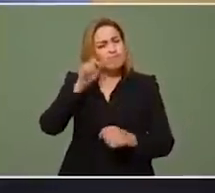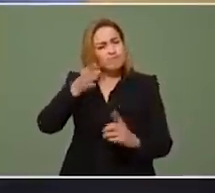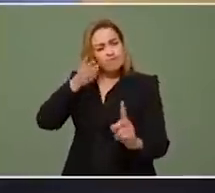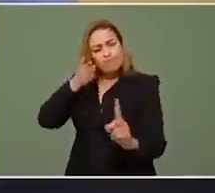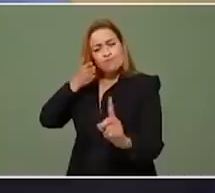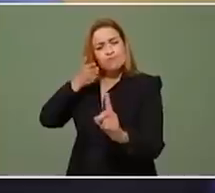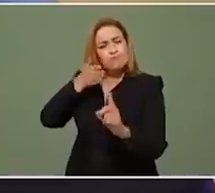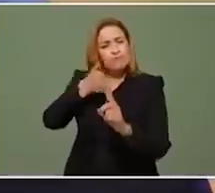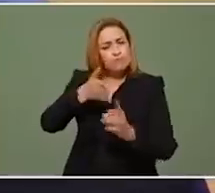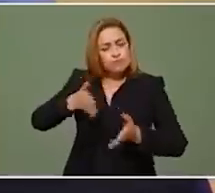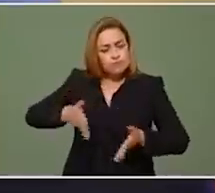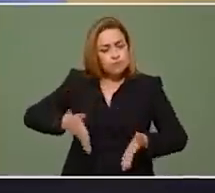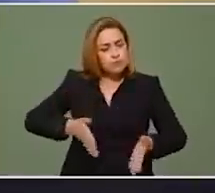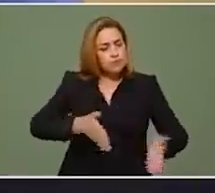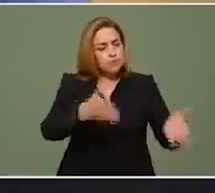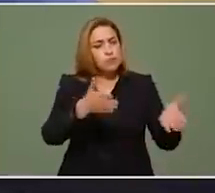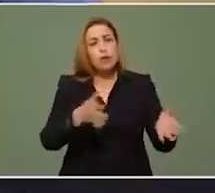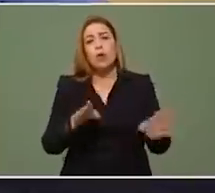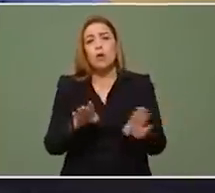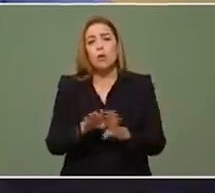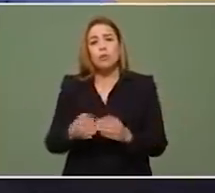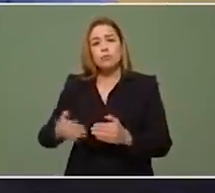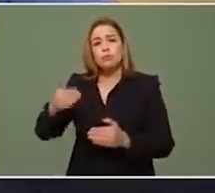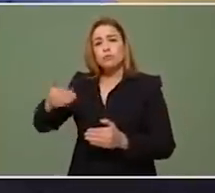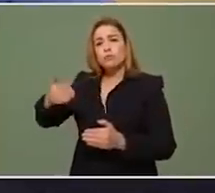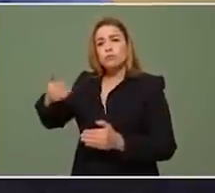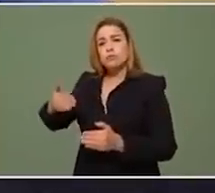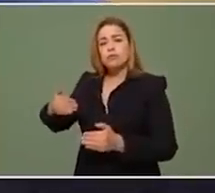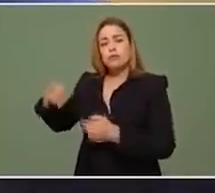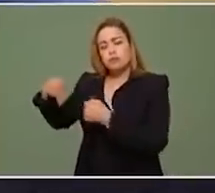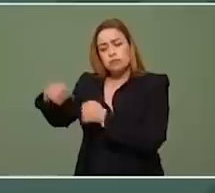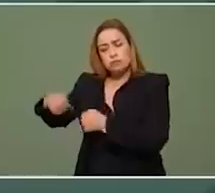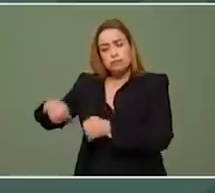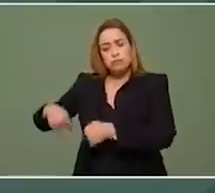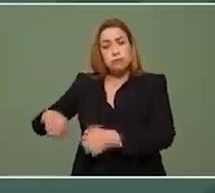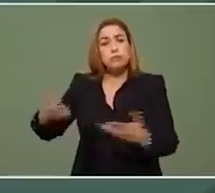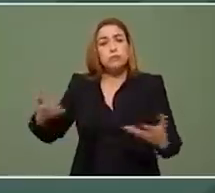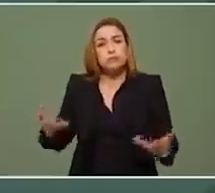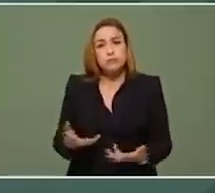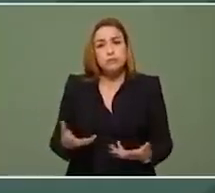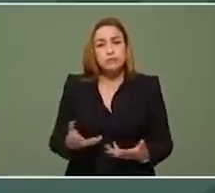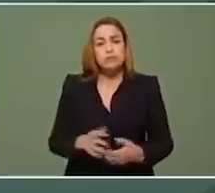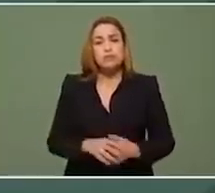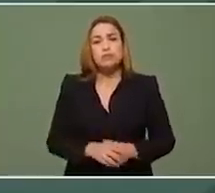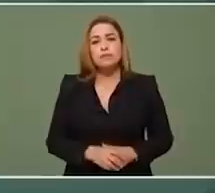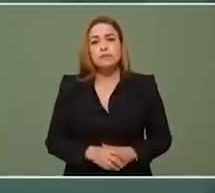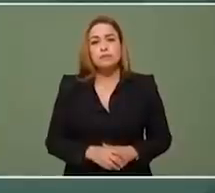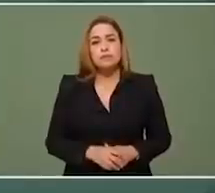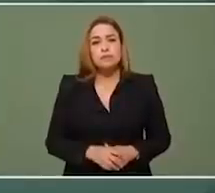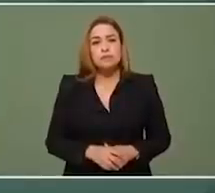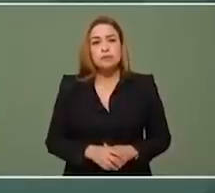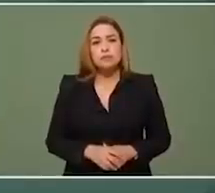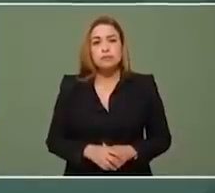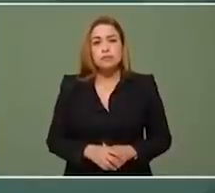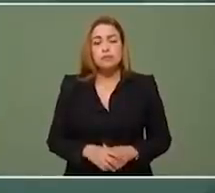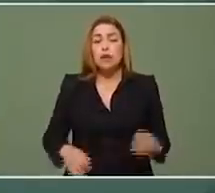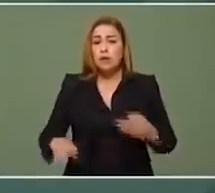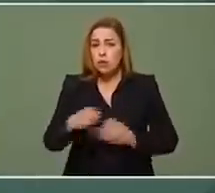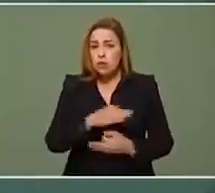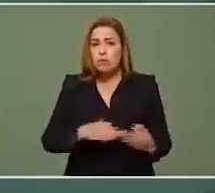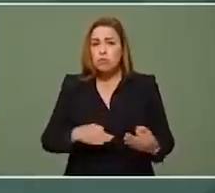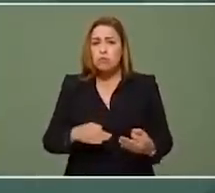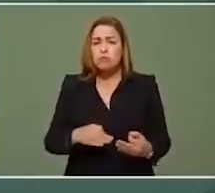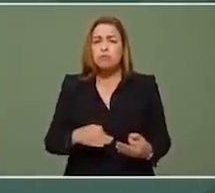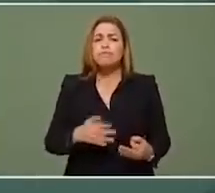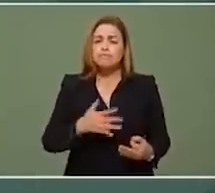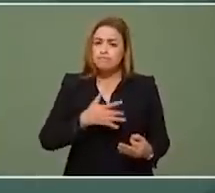se ha venido haciendo que estemos también todos dispuestos a